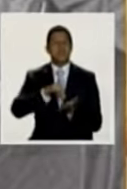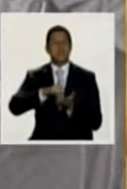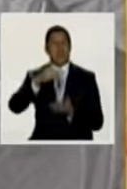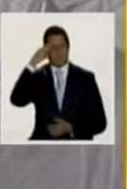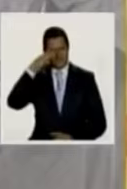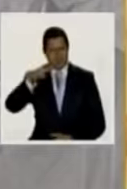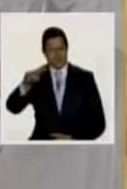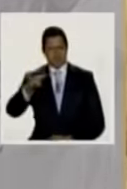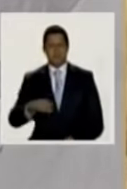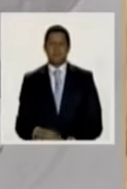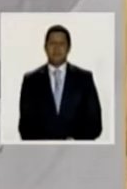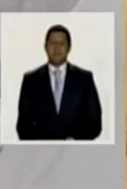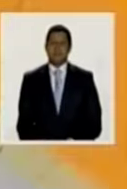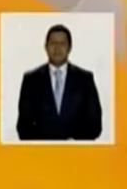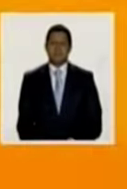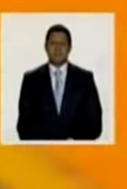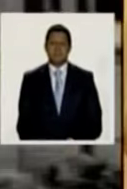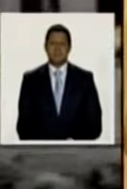México.